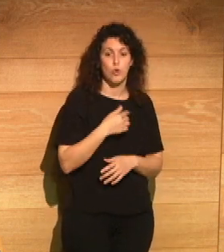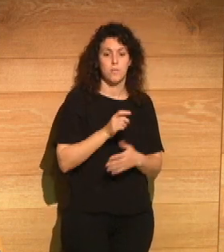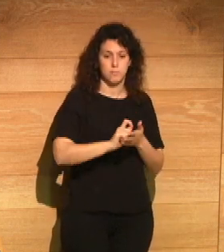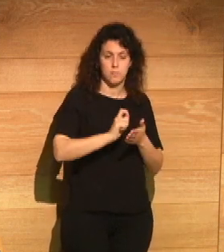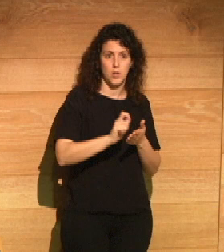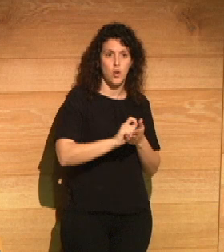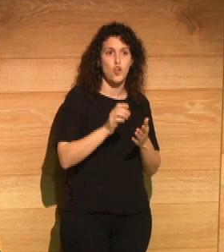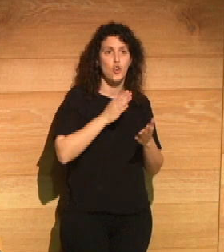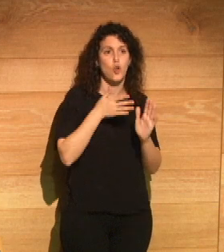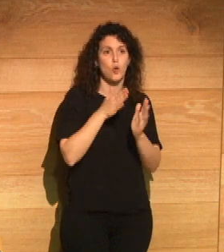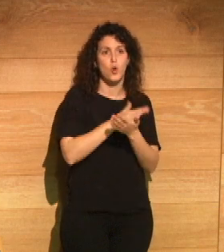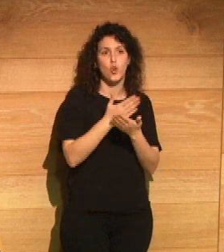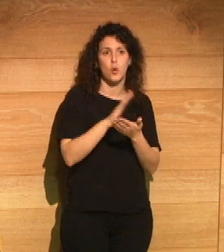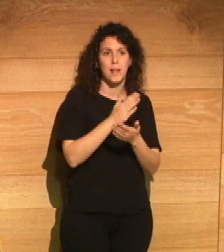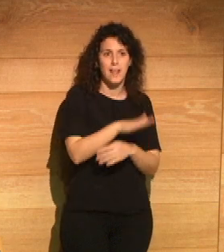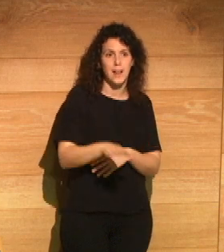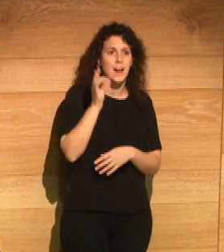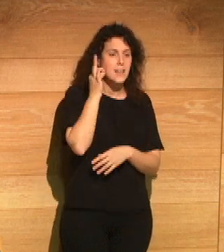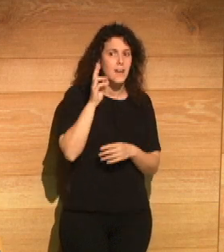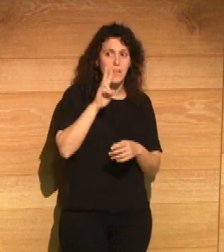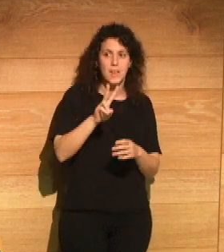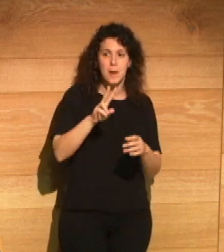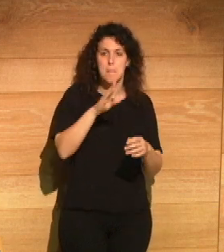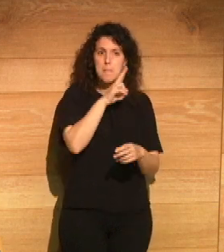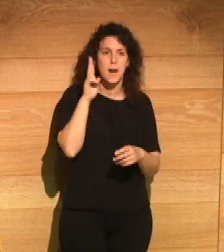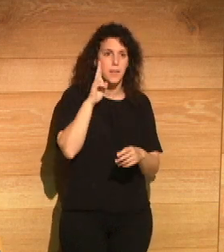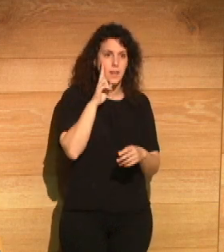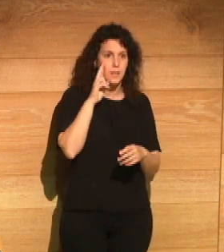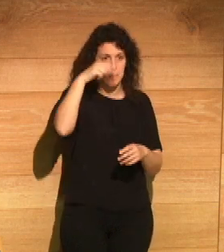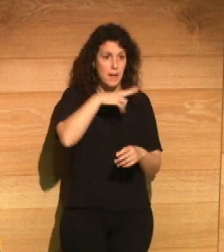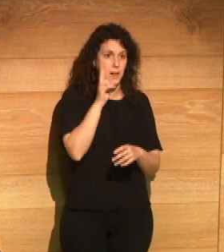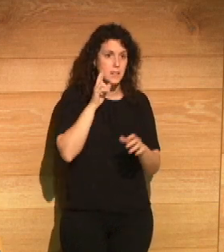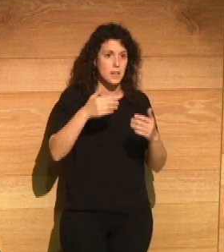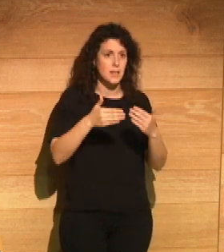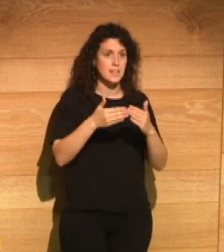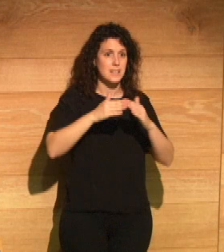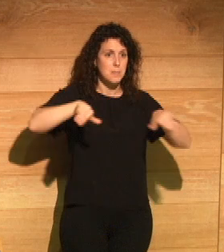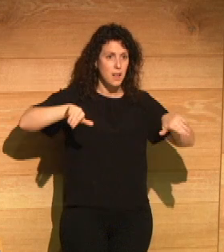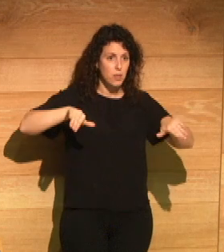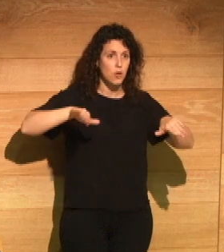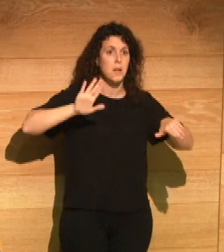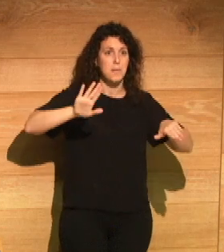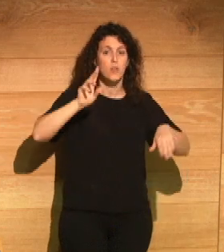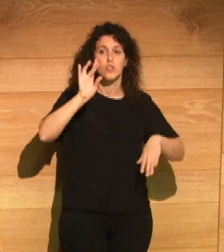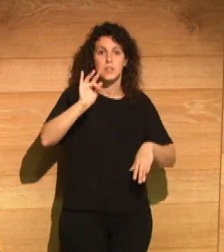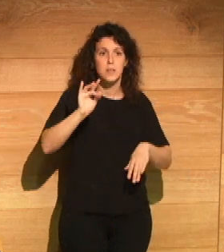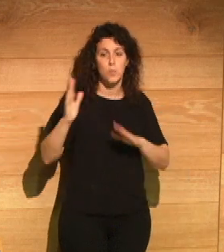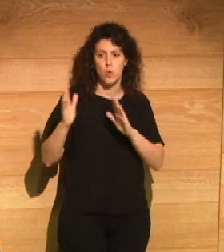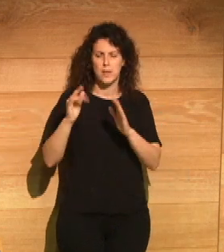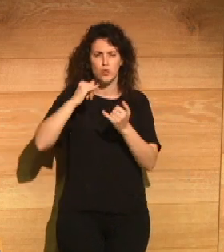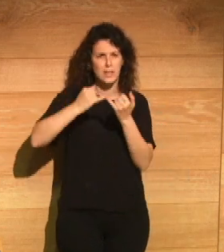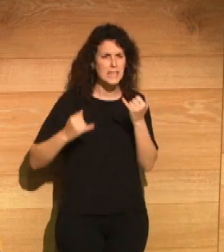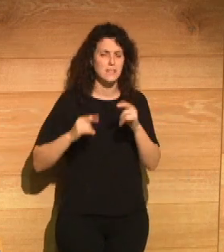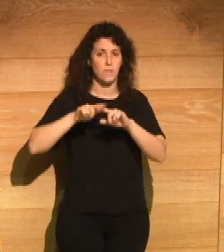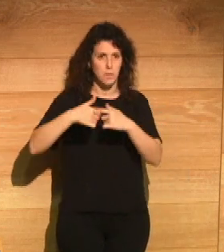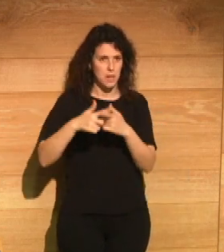niña que veía la separación de sus padres, digamos, o no sé, aquí no era la separación, pero sí un evento de crisis muy grande en su